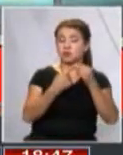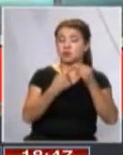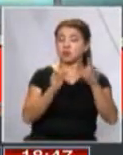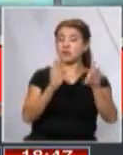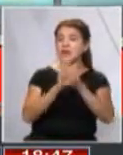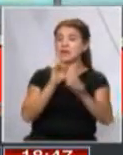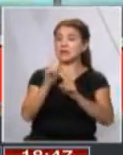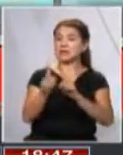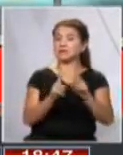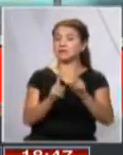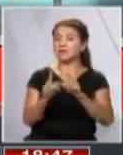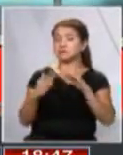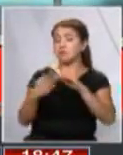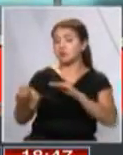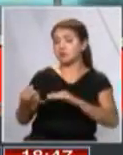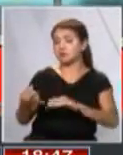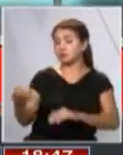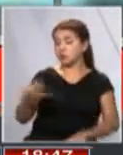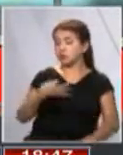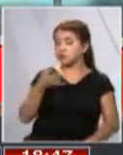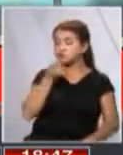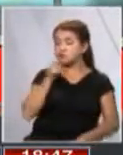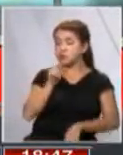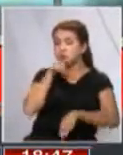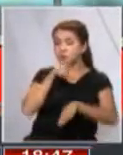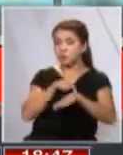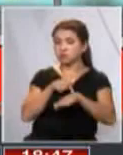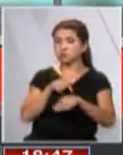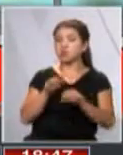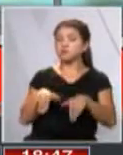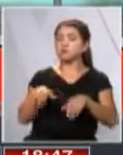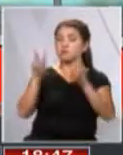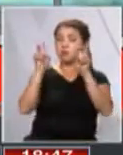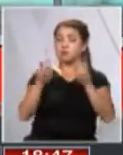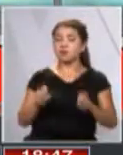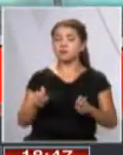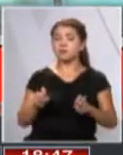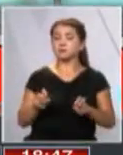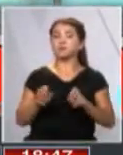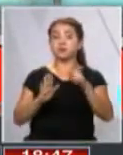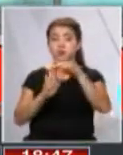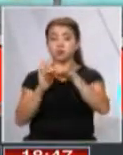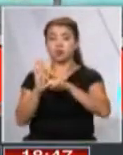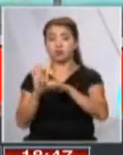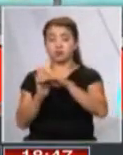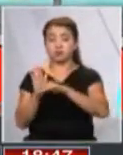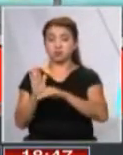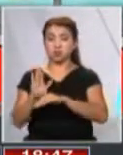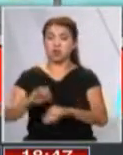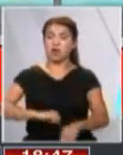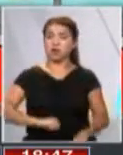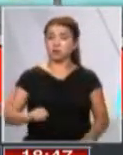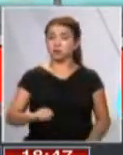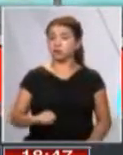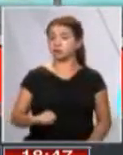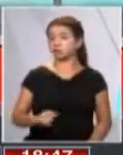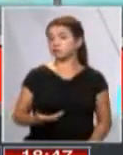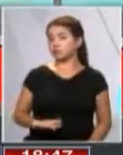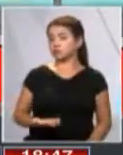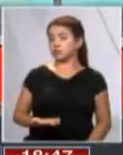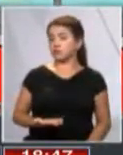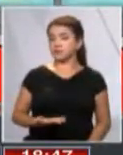desde palacio la manera de precisamente algunos minutos y dentro de esos temas está precisamente el proyecto de aborto como espera en términos del